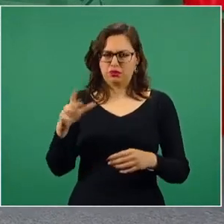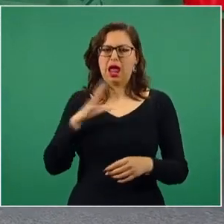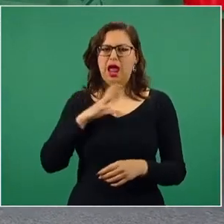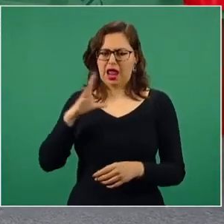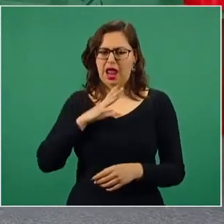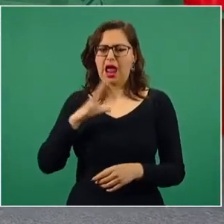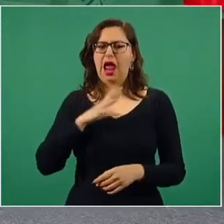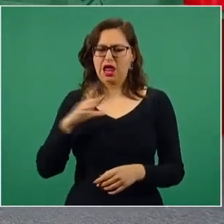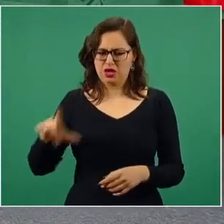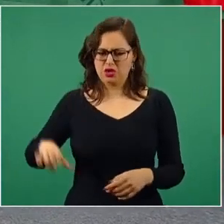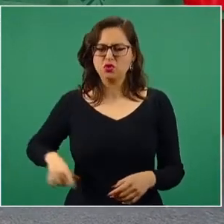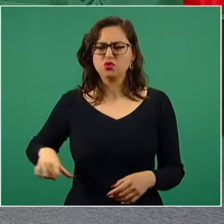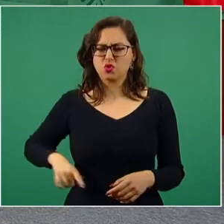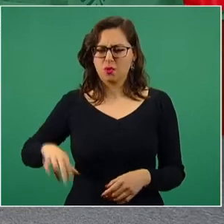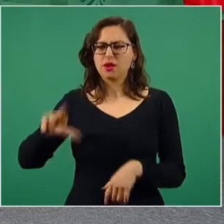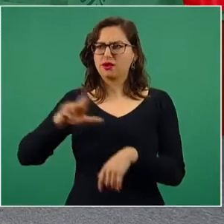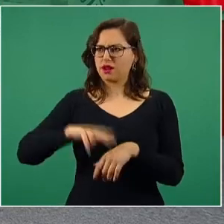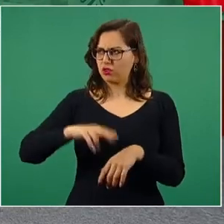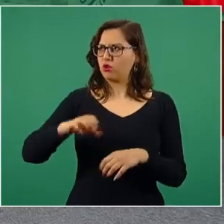compadre de Porfirio.